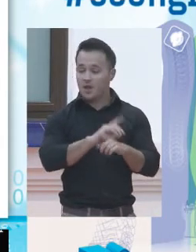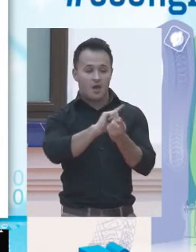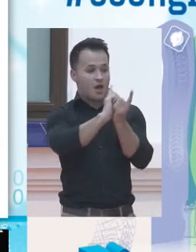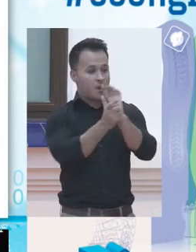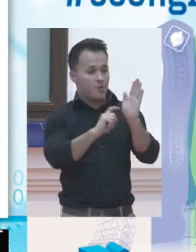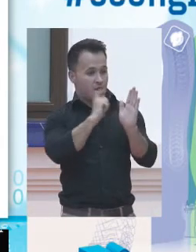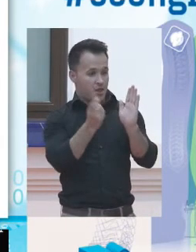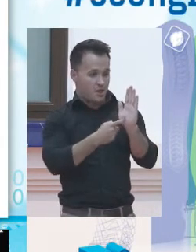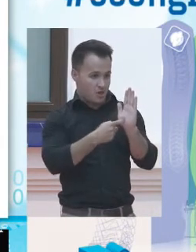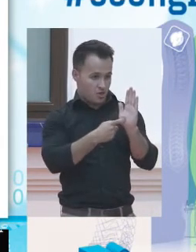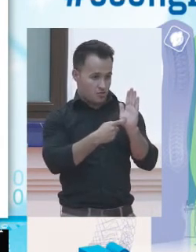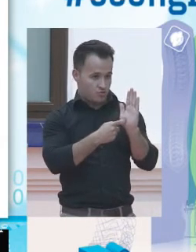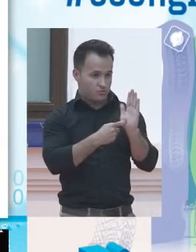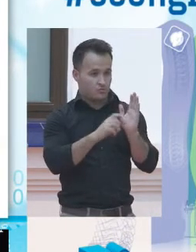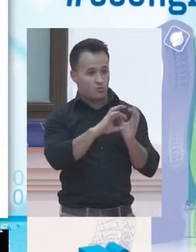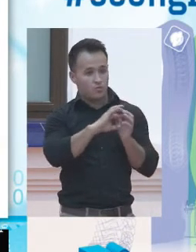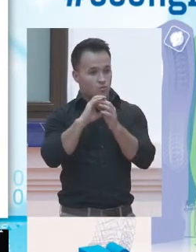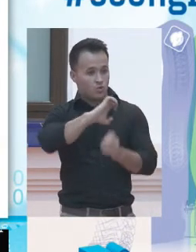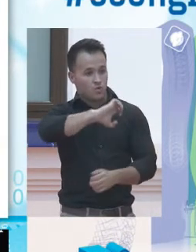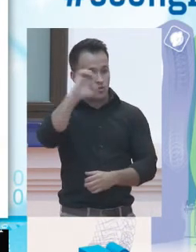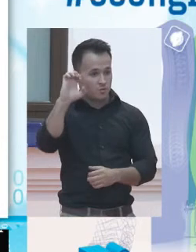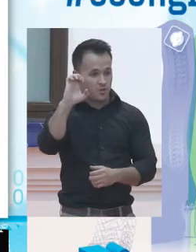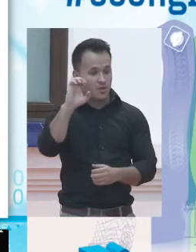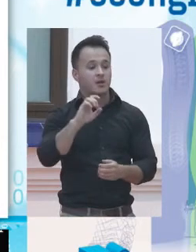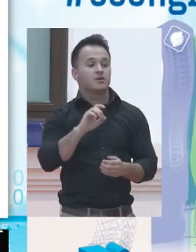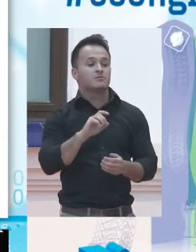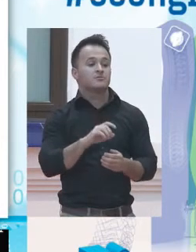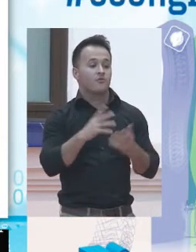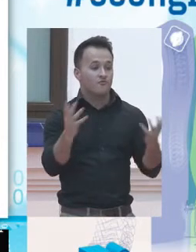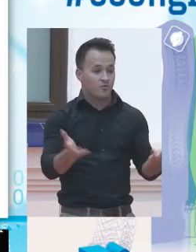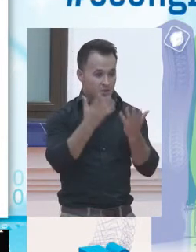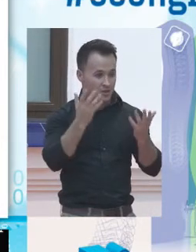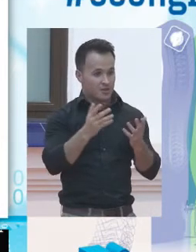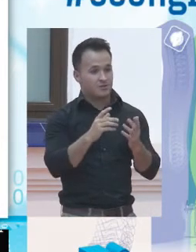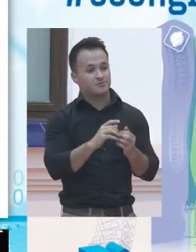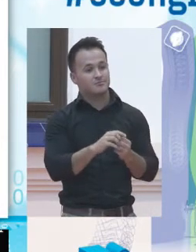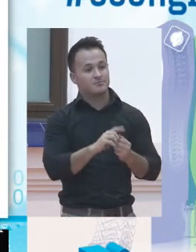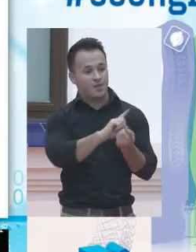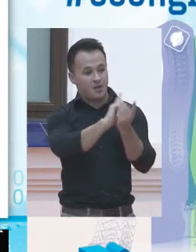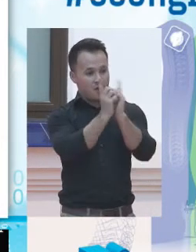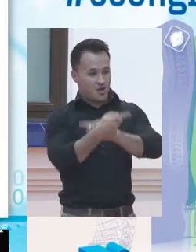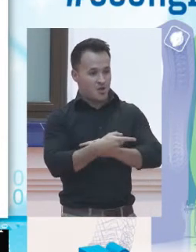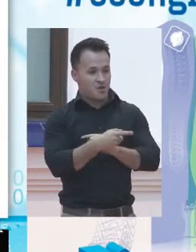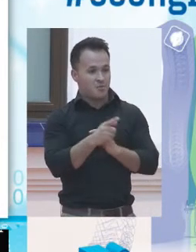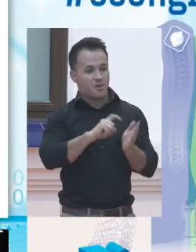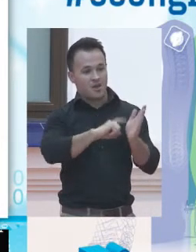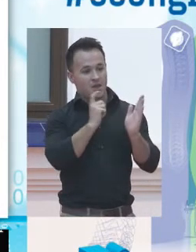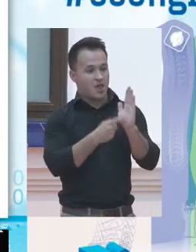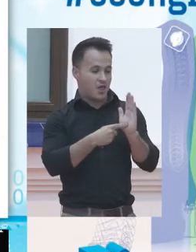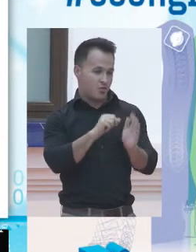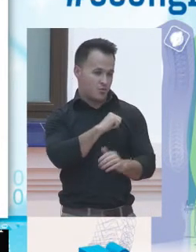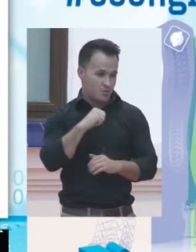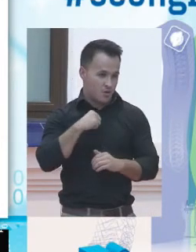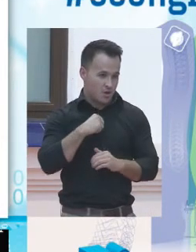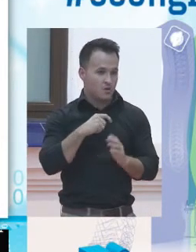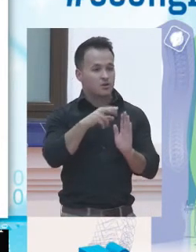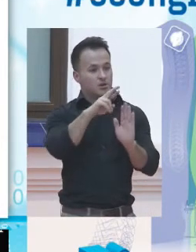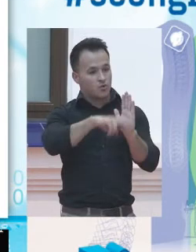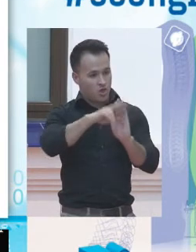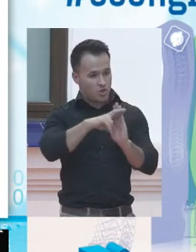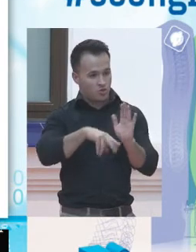y su regulación y fomentar la interoperabilidad, y el sector privado ofrecemos, yo soy del sector privado, ofrecemos el